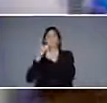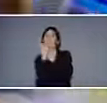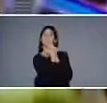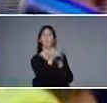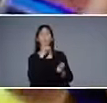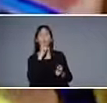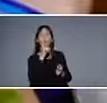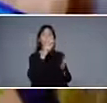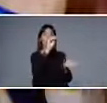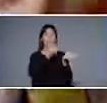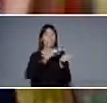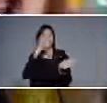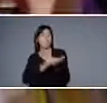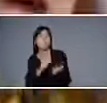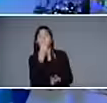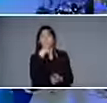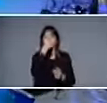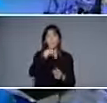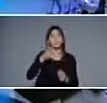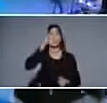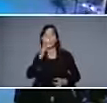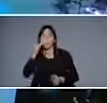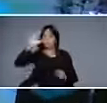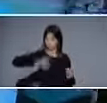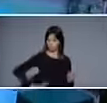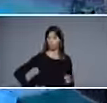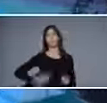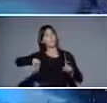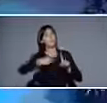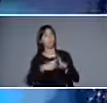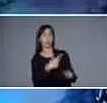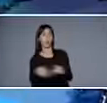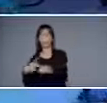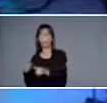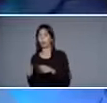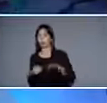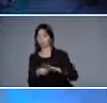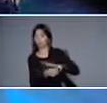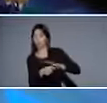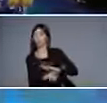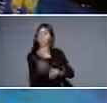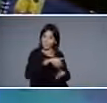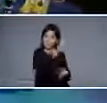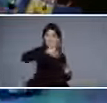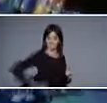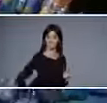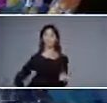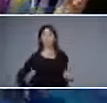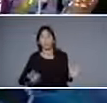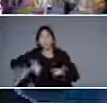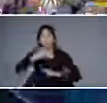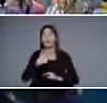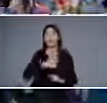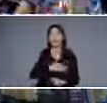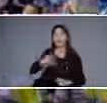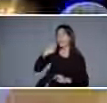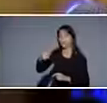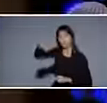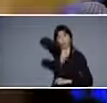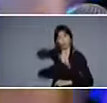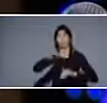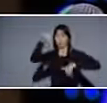cobrando dieta, lujo y un buen sueldo. Y algún chanchullo de dinero negro, luego pretenderán que les